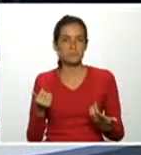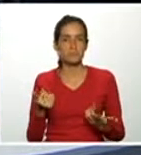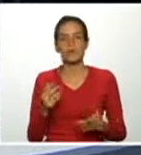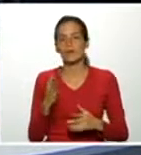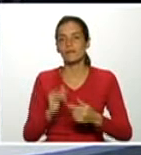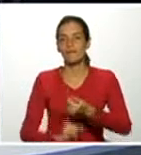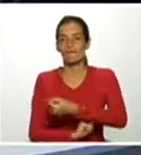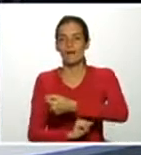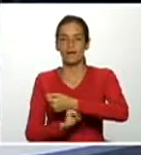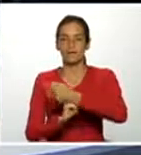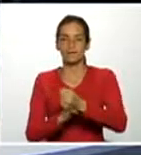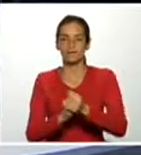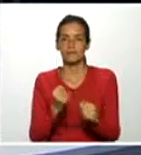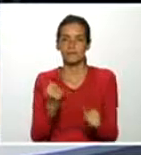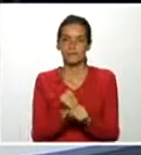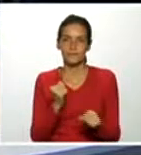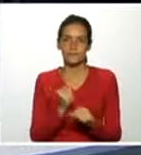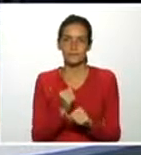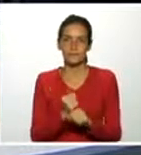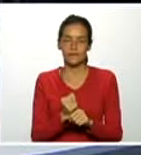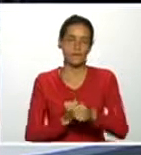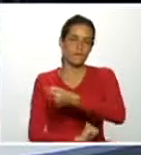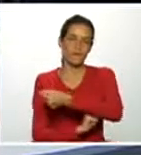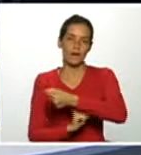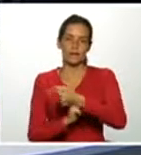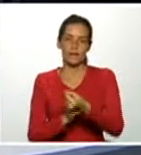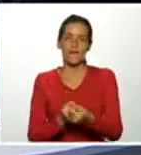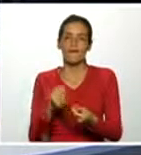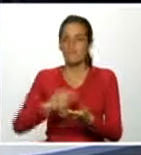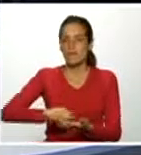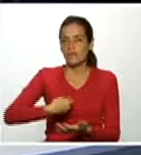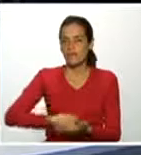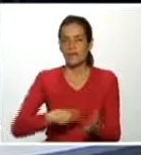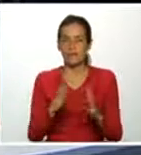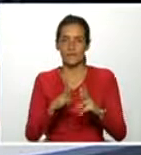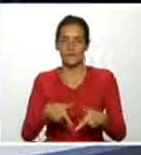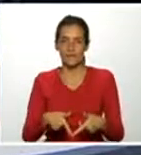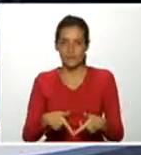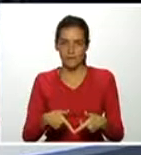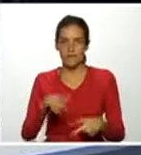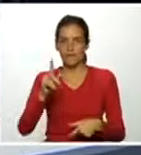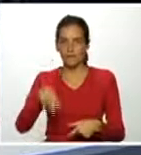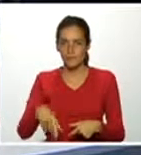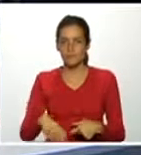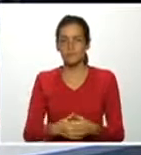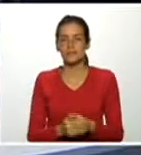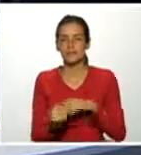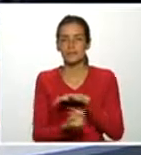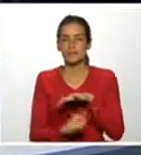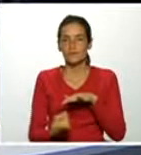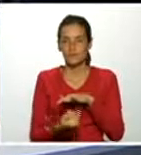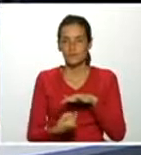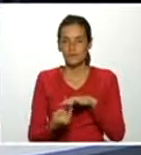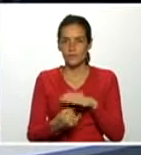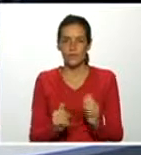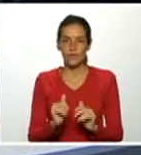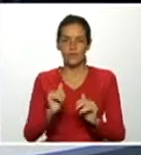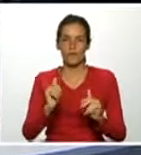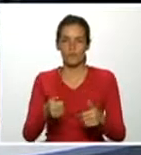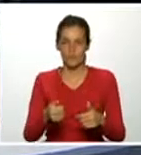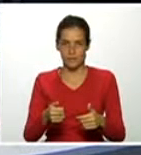la base operativa, la base financiera, administrativa de la institución, empecemos